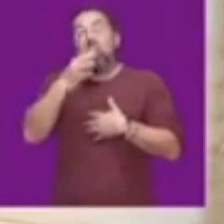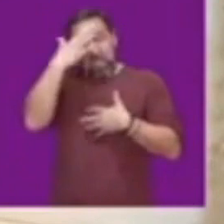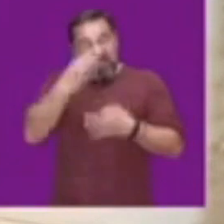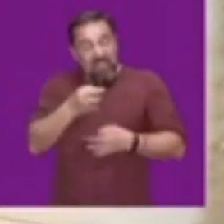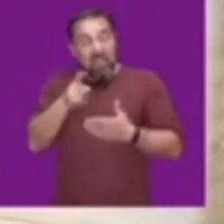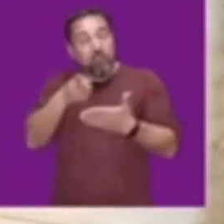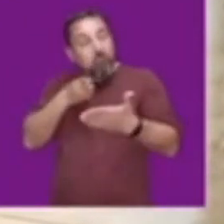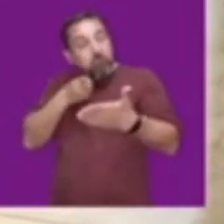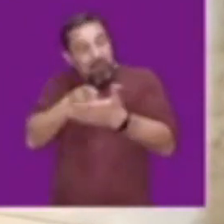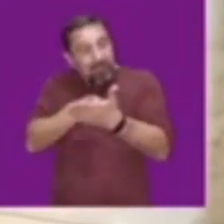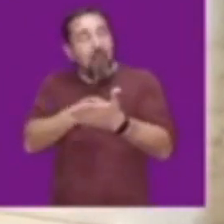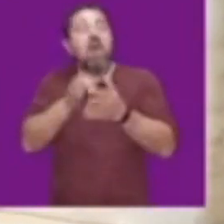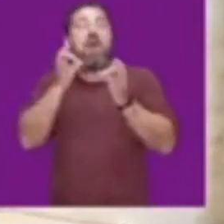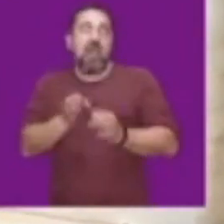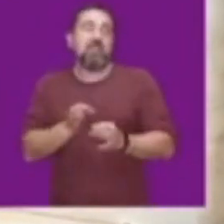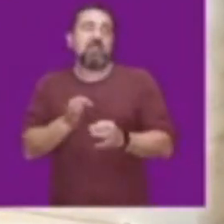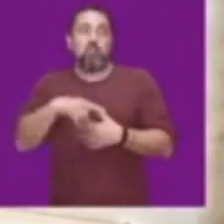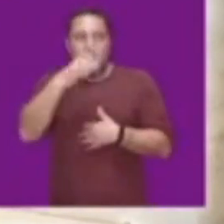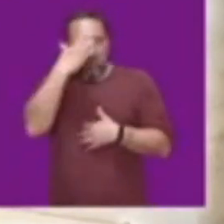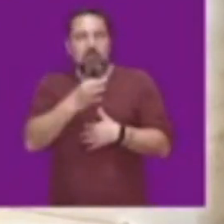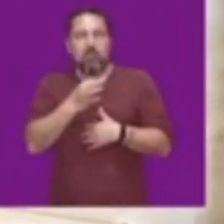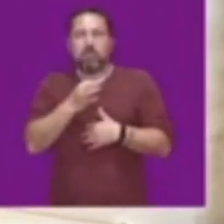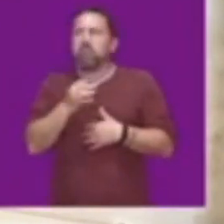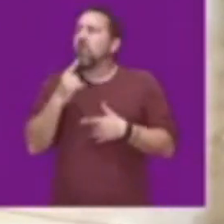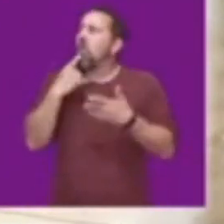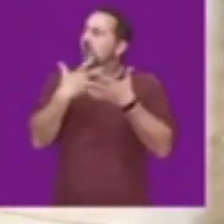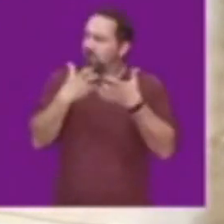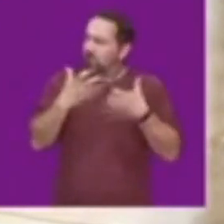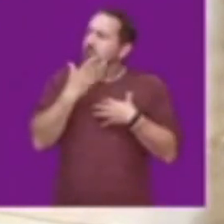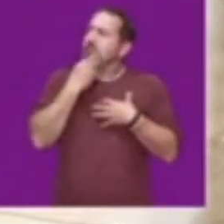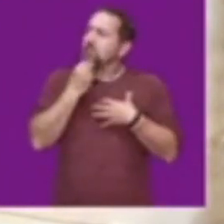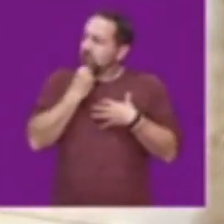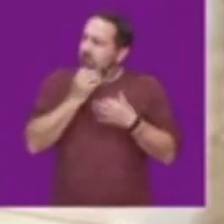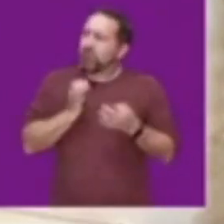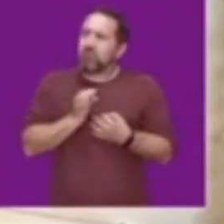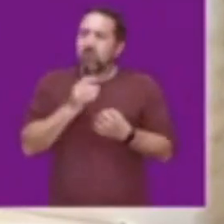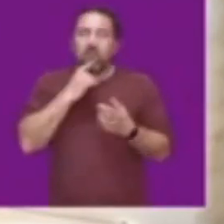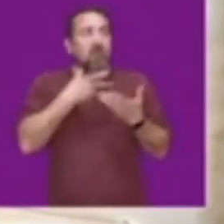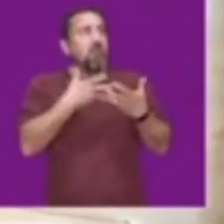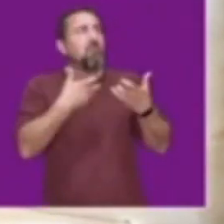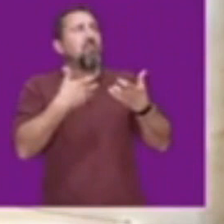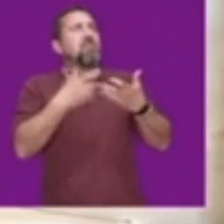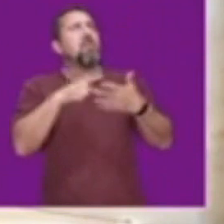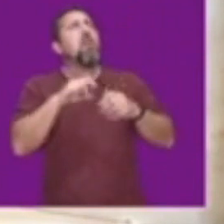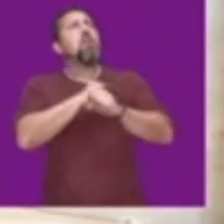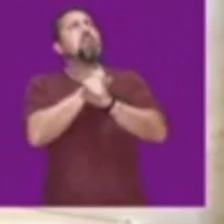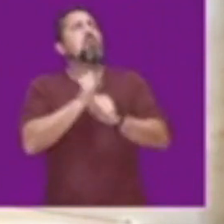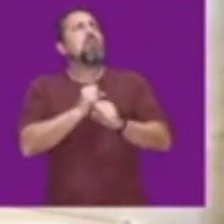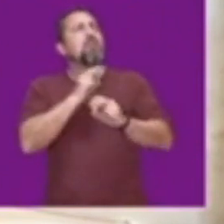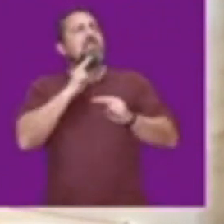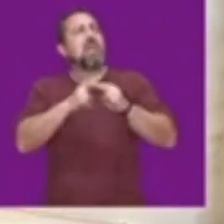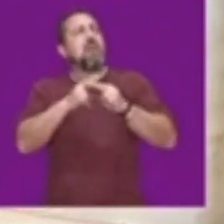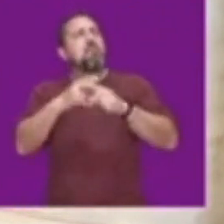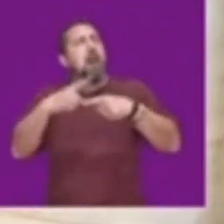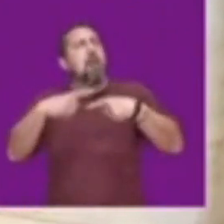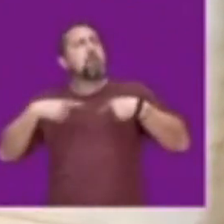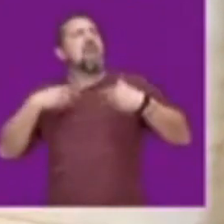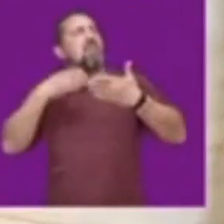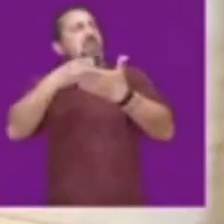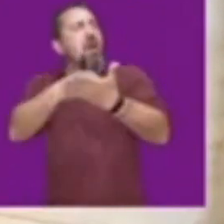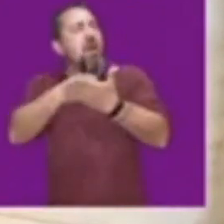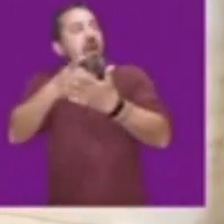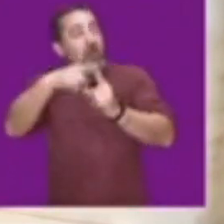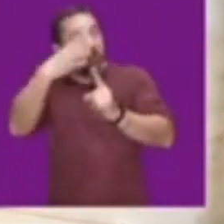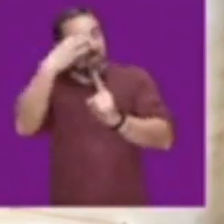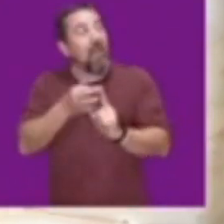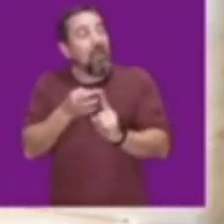de los que creen. ¡Ah! Esa frase suena muy bien, ¿eh? Sí. Lo imposible es la meta de los